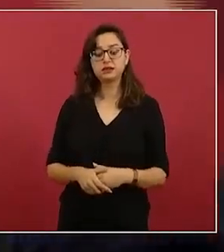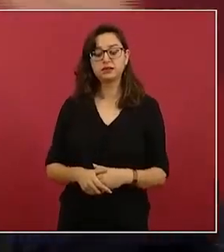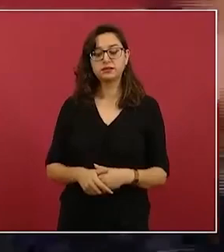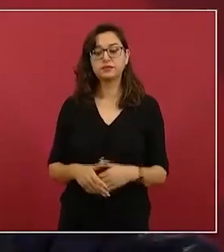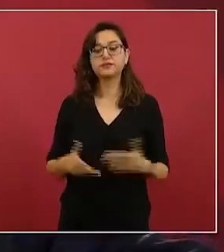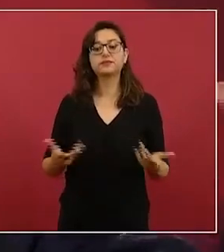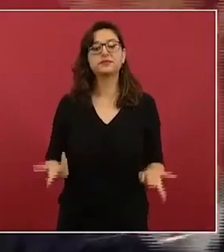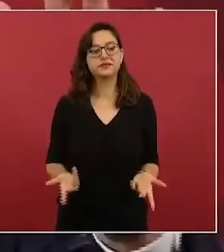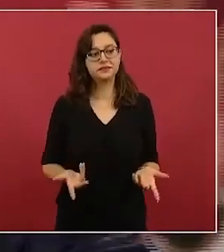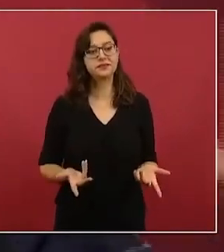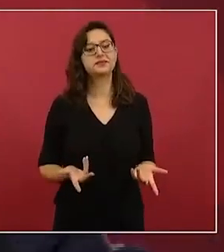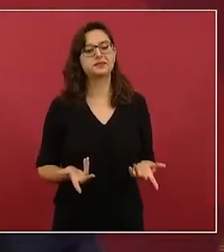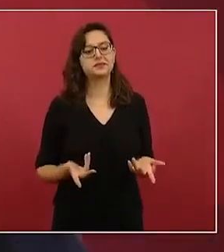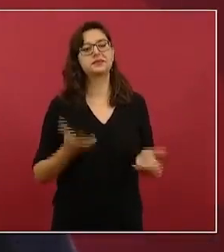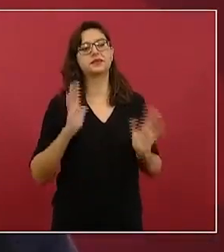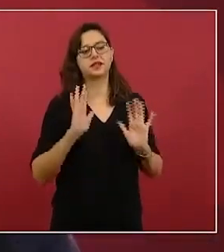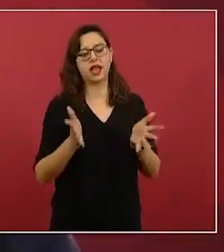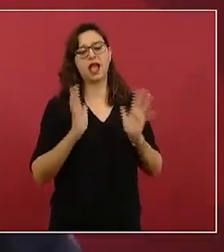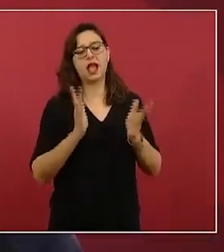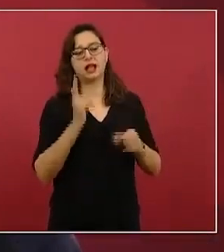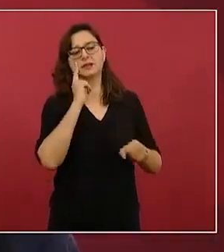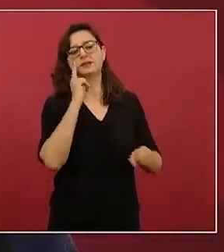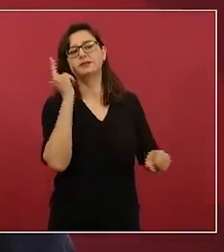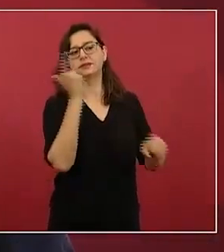Todo coincide.